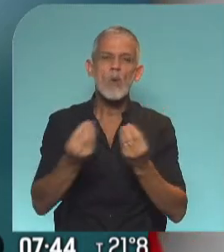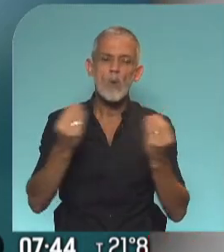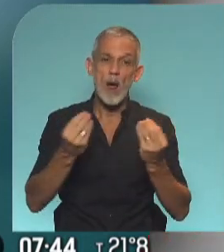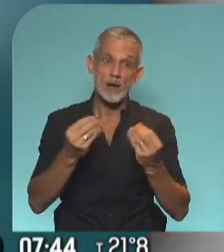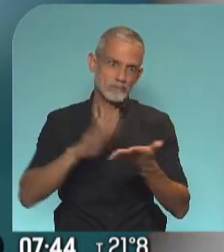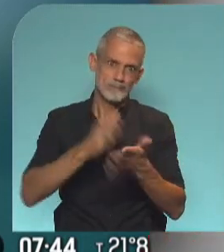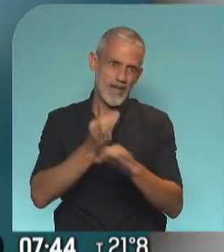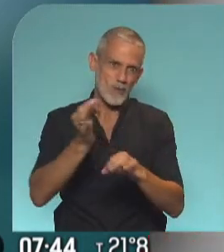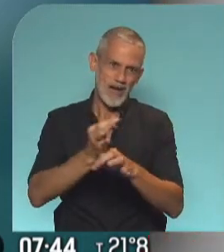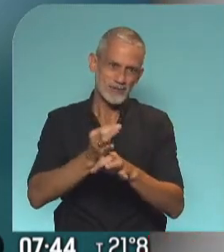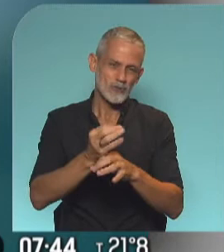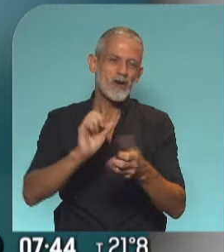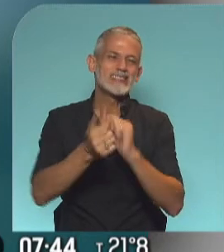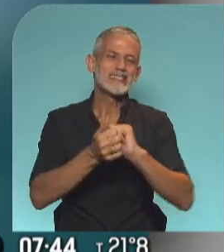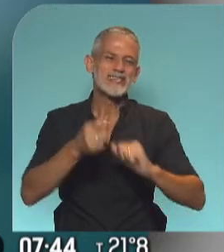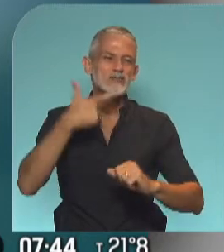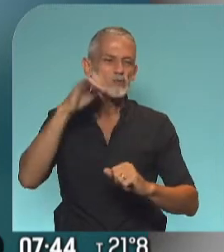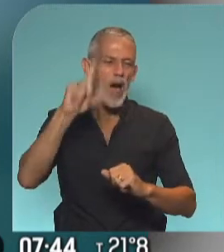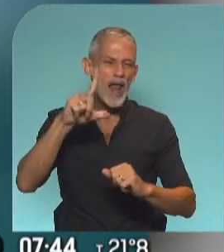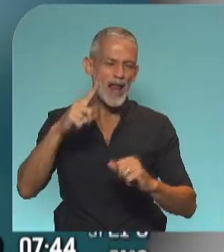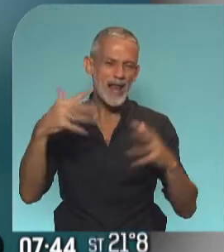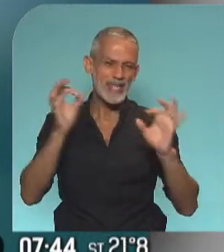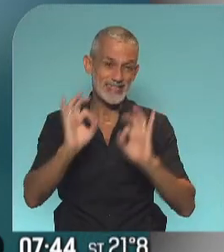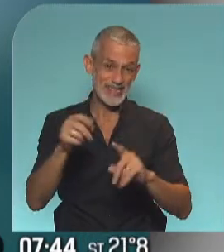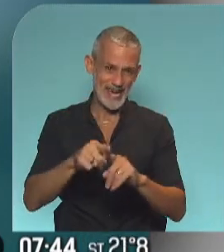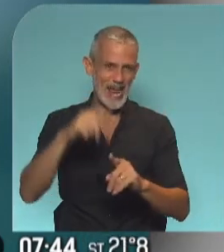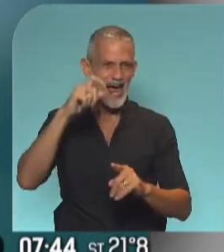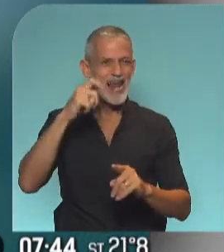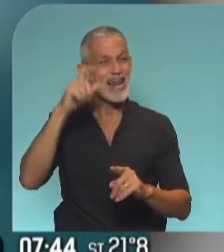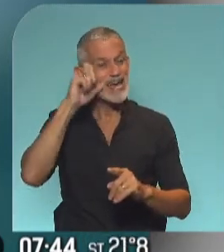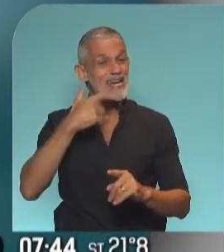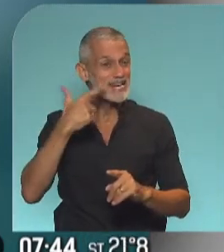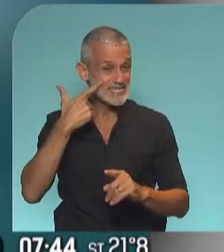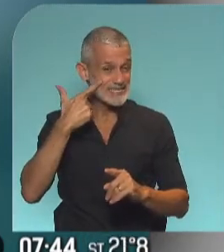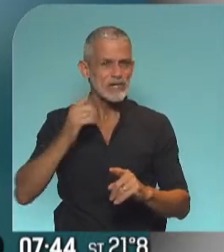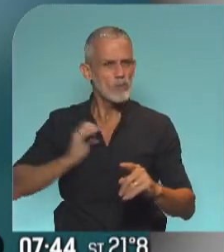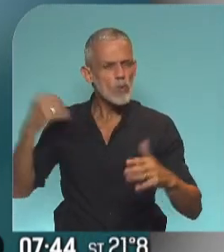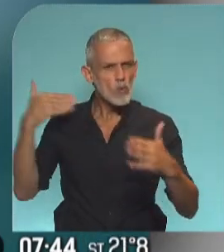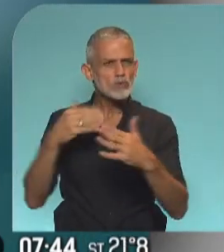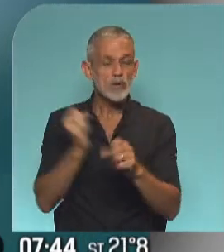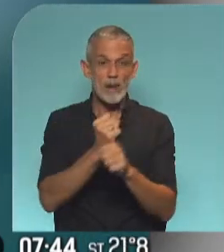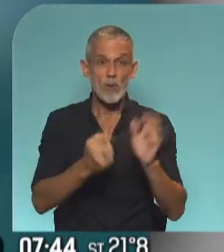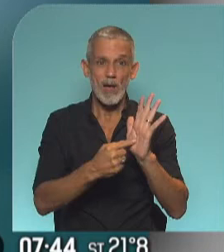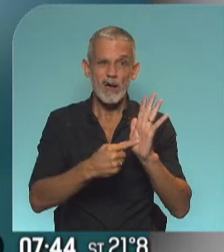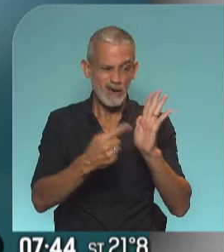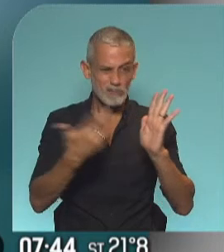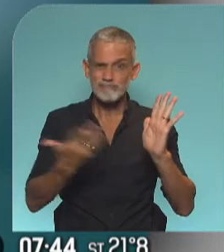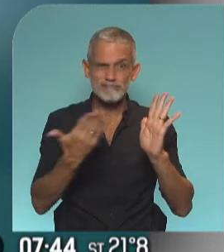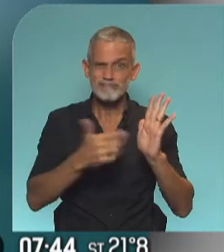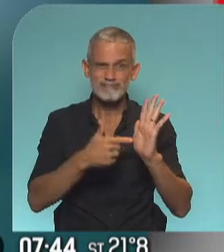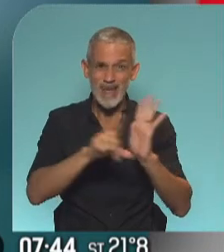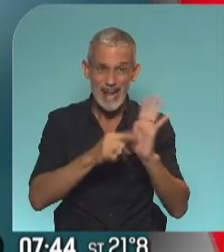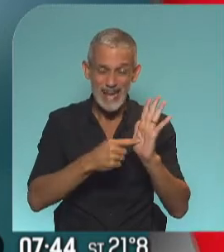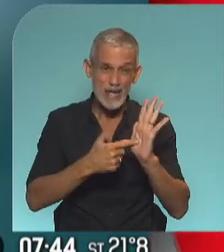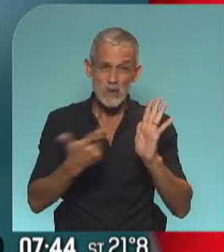Ley de Educación Sexual Integral, que tiene varios años en nuestro país, pero que sigue con muchos problemas a la hora de su aplicación y que